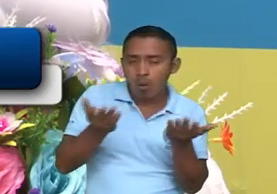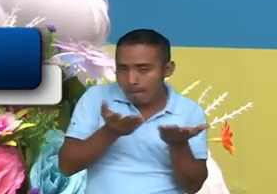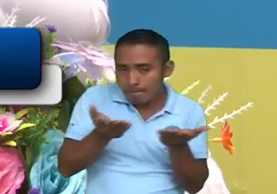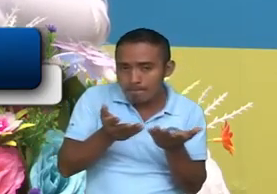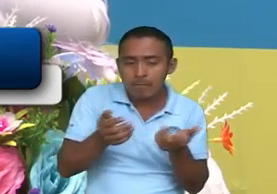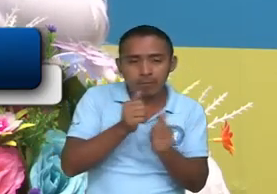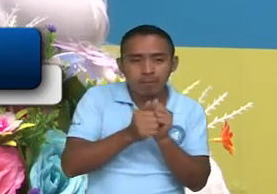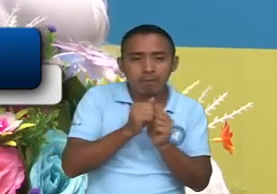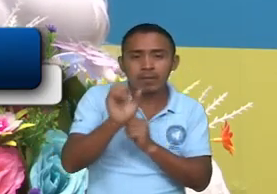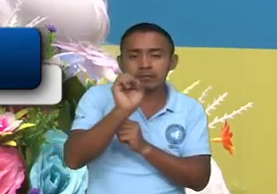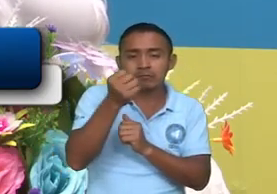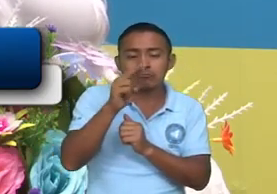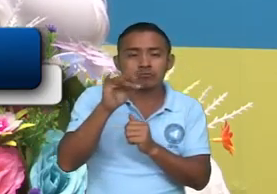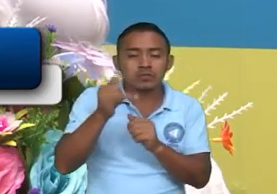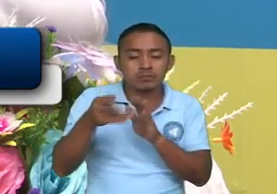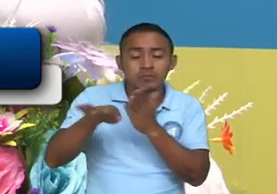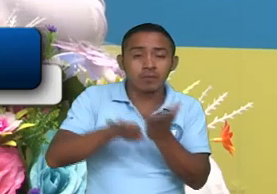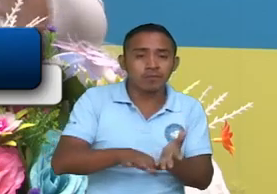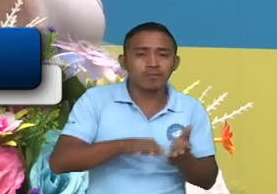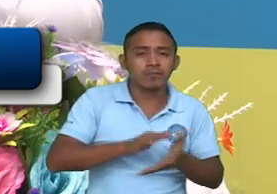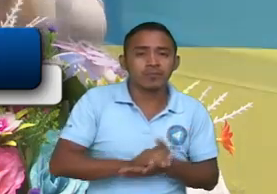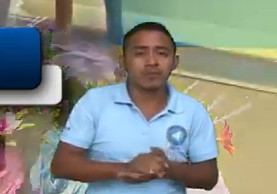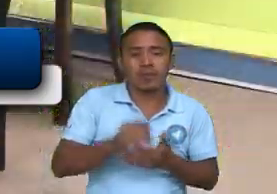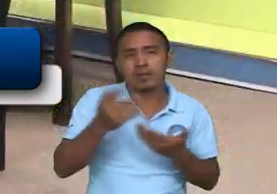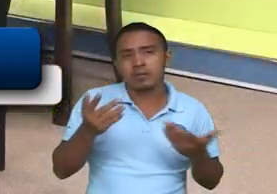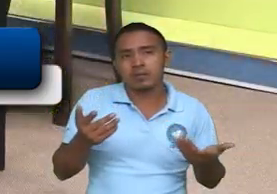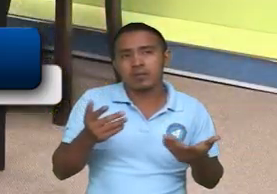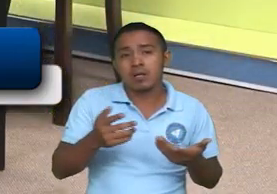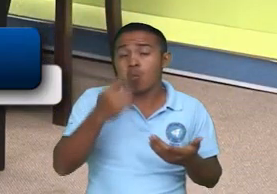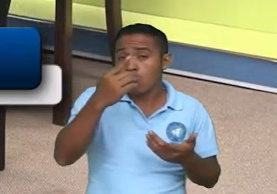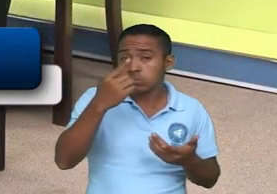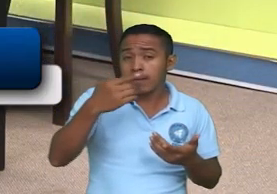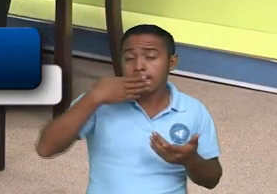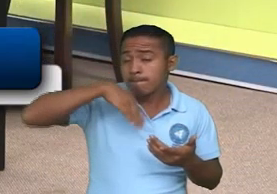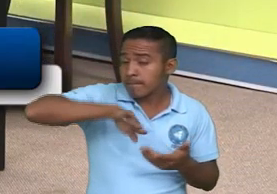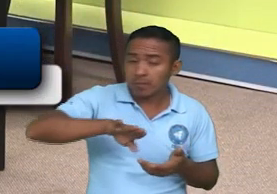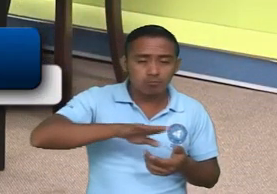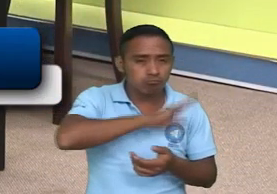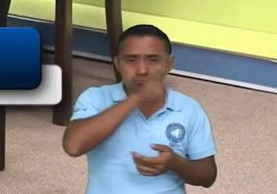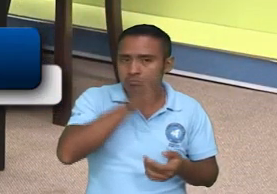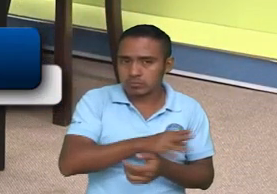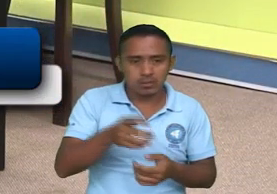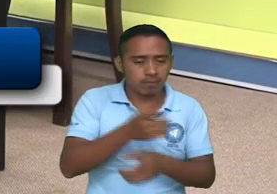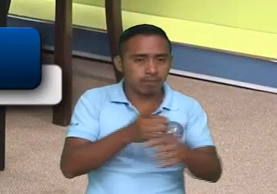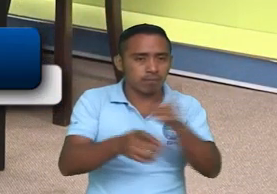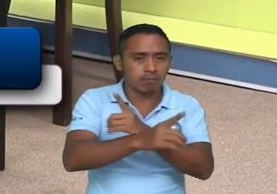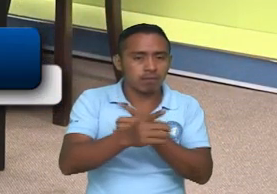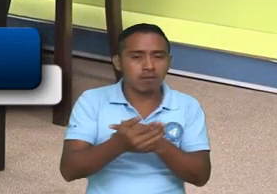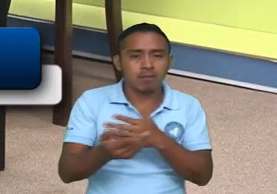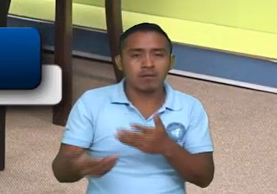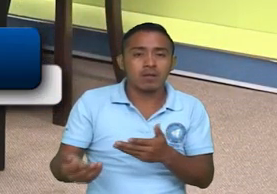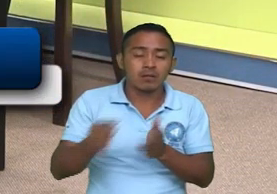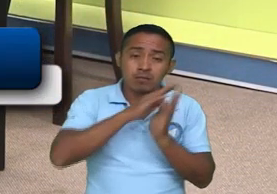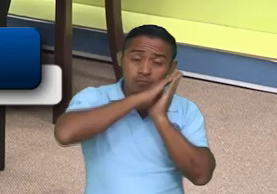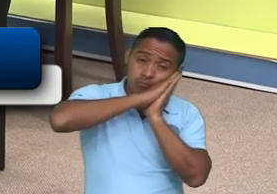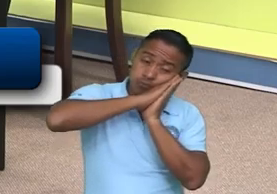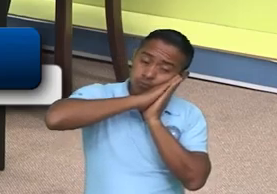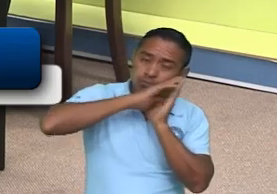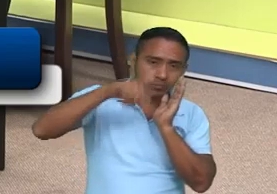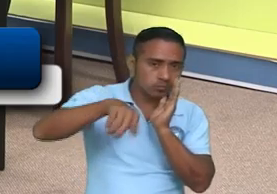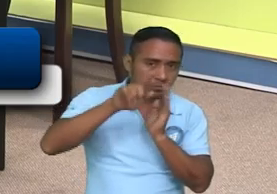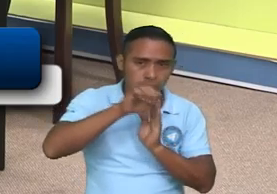posición adecuada, porque las posiciones, es algo que se nos había pasado y es muy importante, la posición en la que se encuentran los niños al